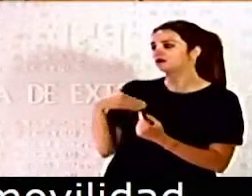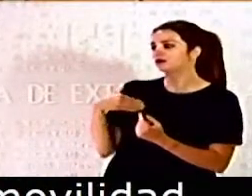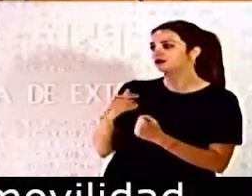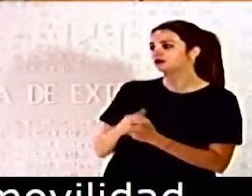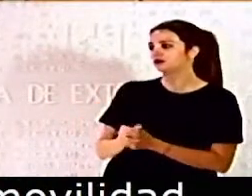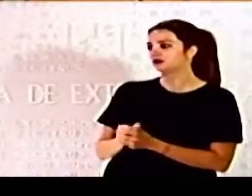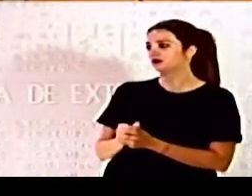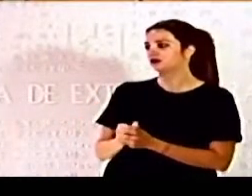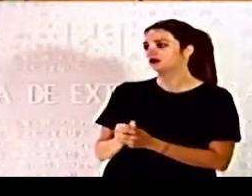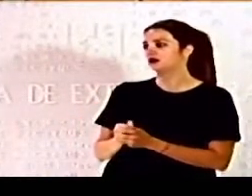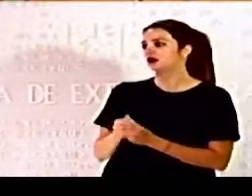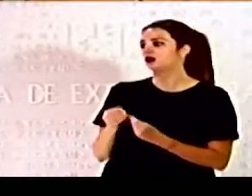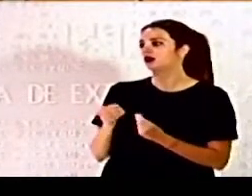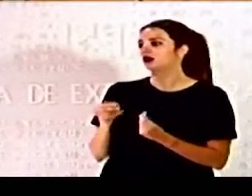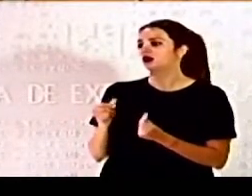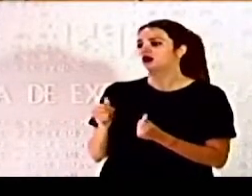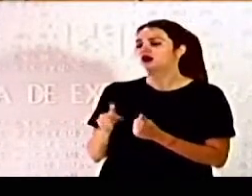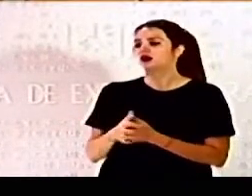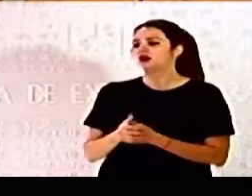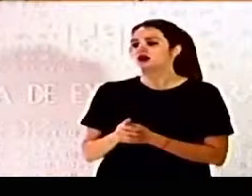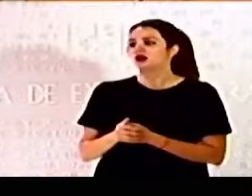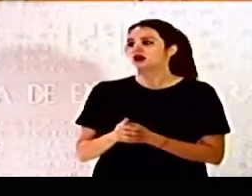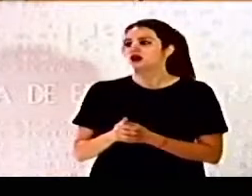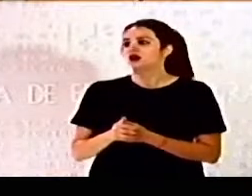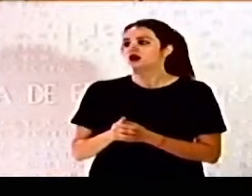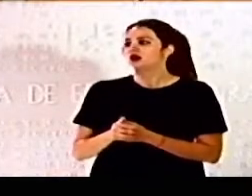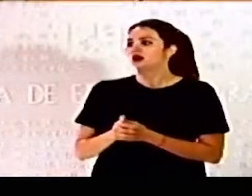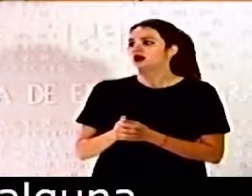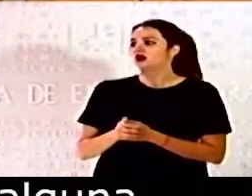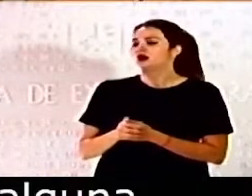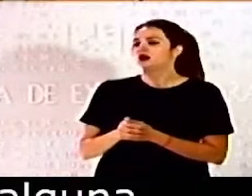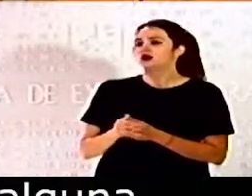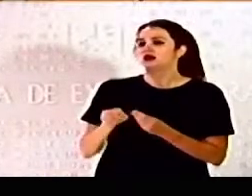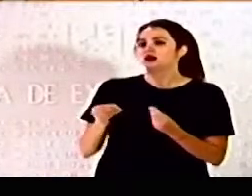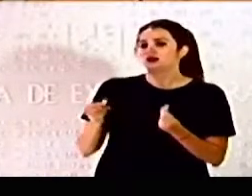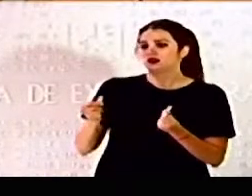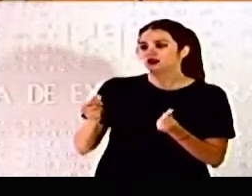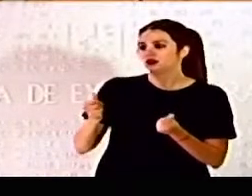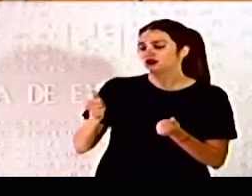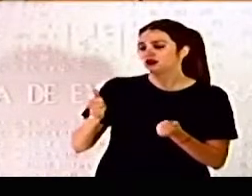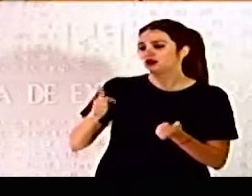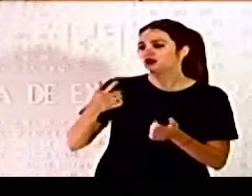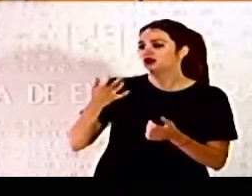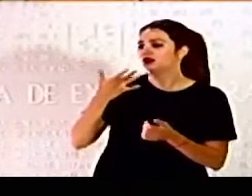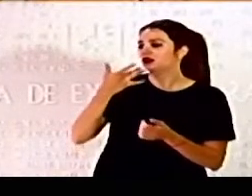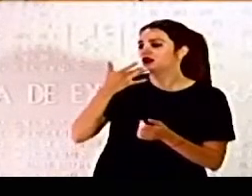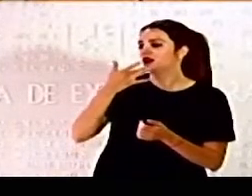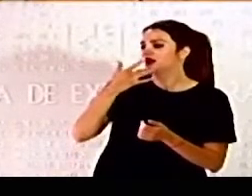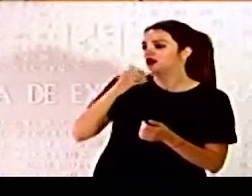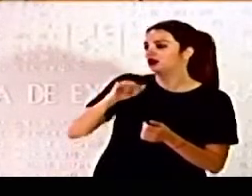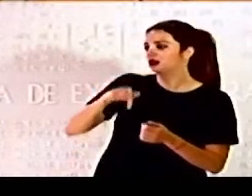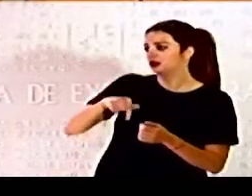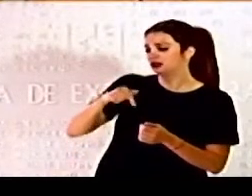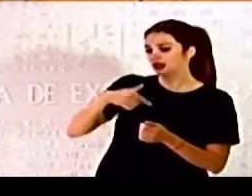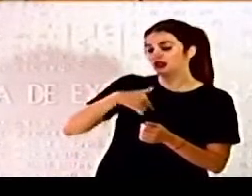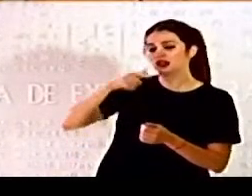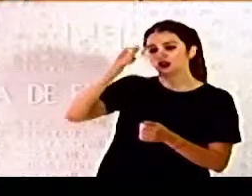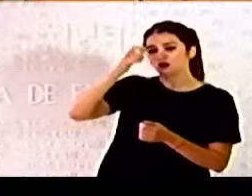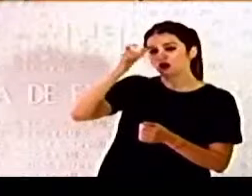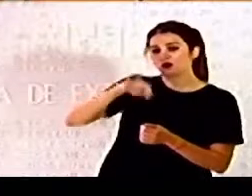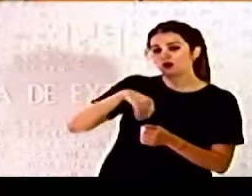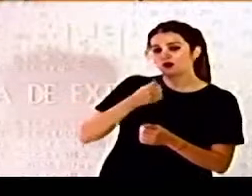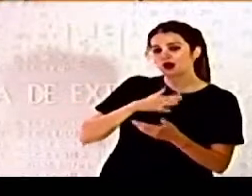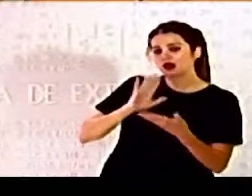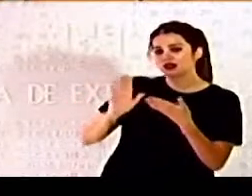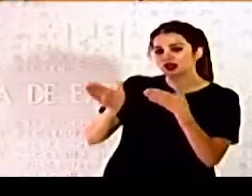Buenas tardes, de aquí de Cervá. Como ustedes saben, nos cierra mañana. Aquí el pueblo es muy turístico.